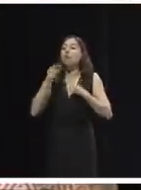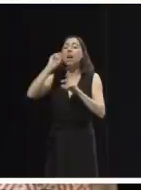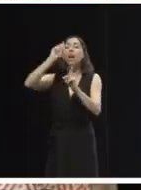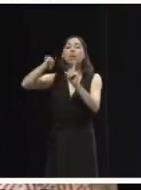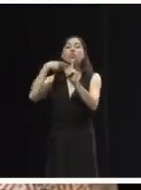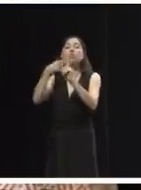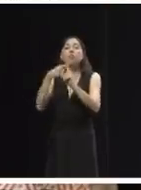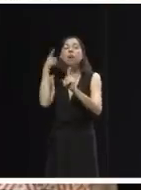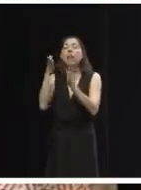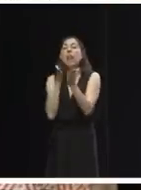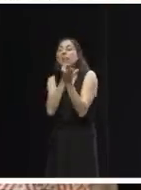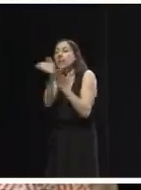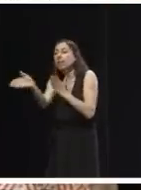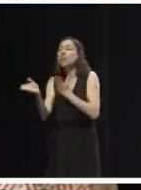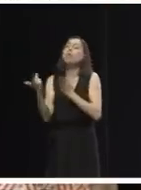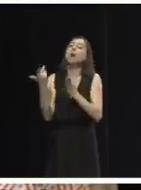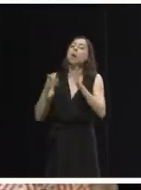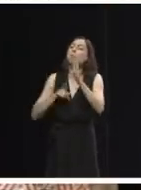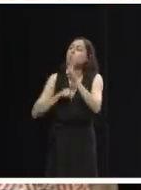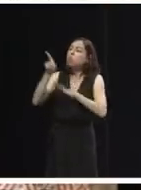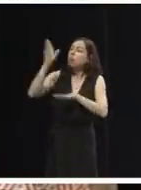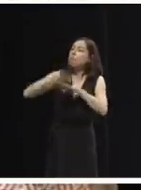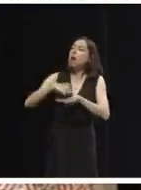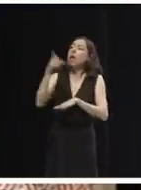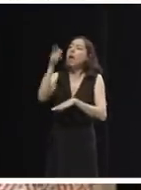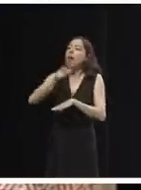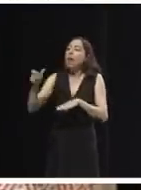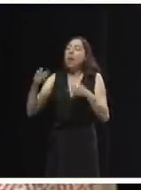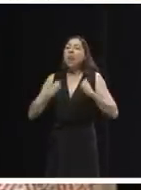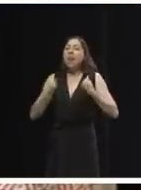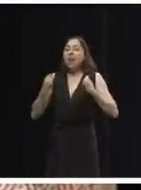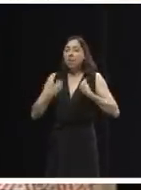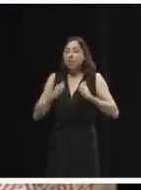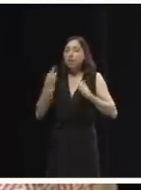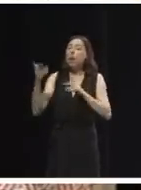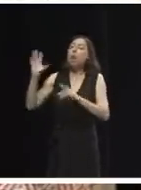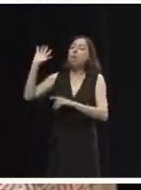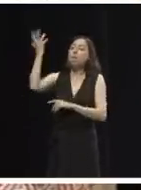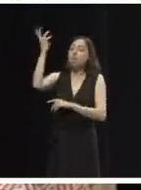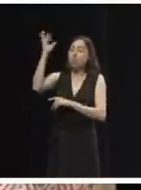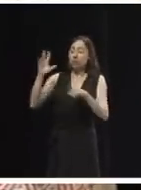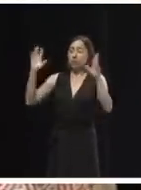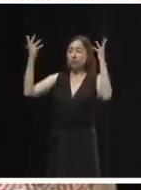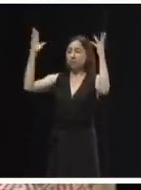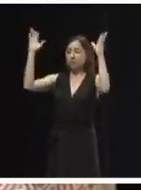alternativa progresista para la vida de las personas, del medio ambiente, de nuestro patrimonio inmaterial.